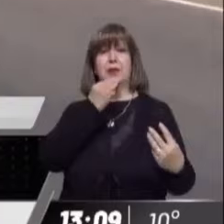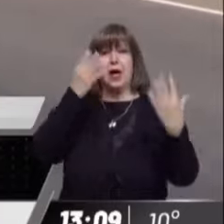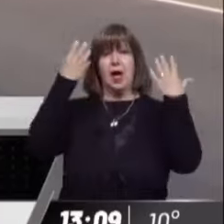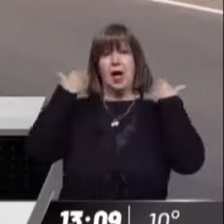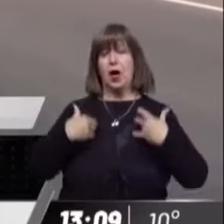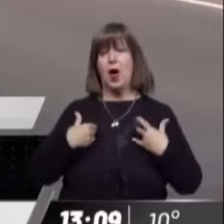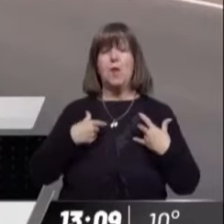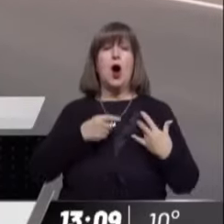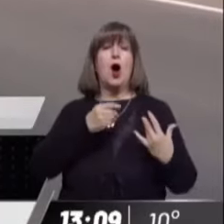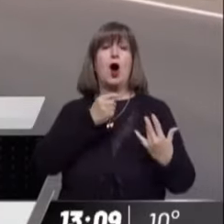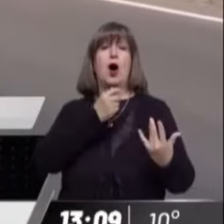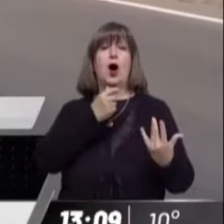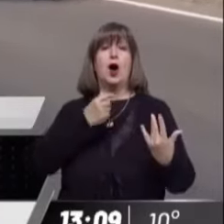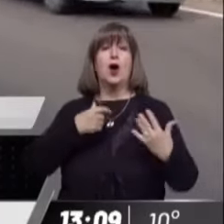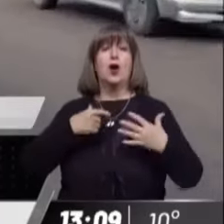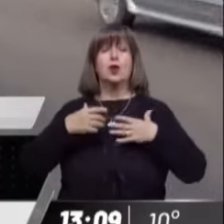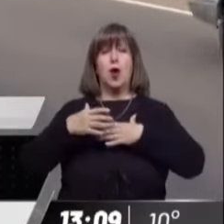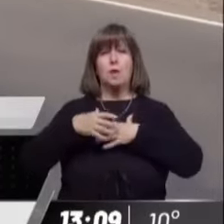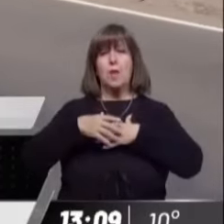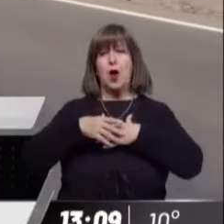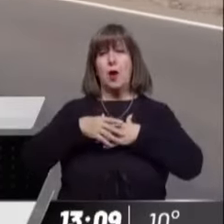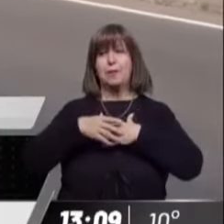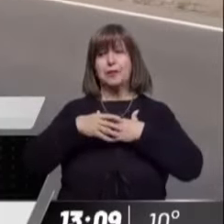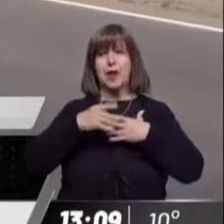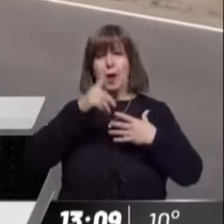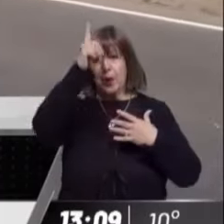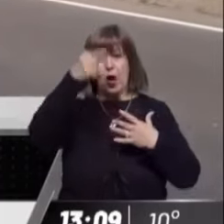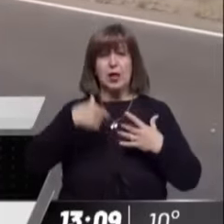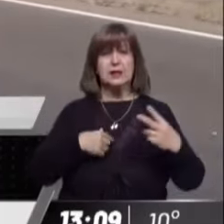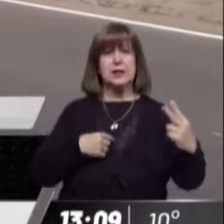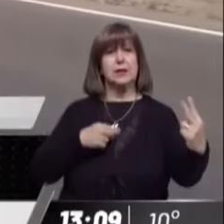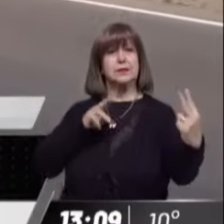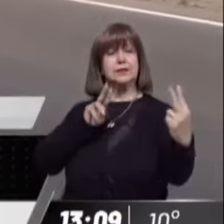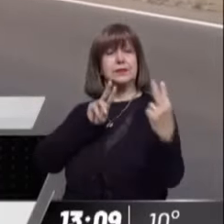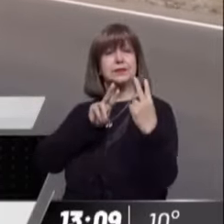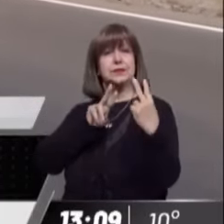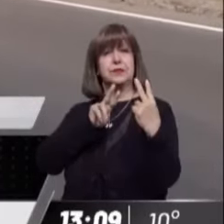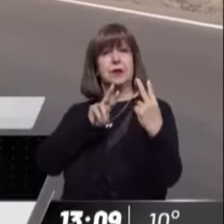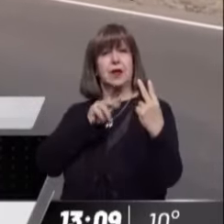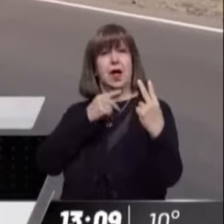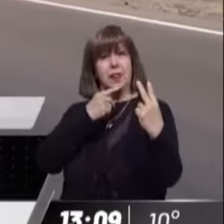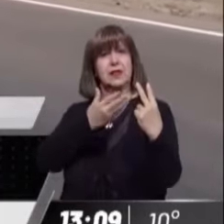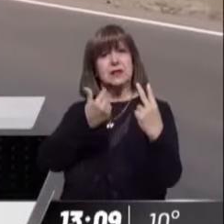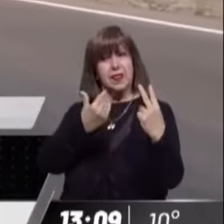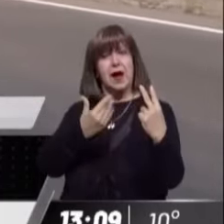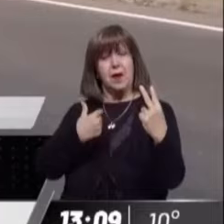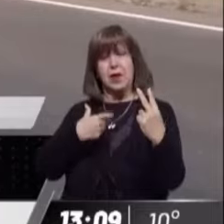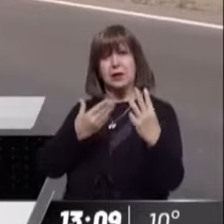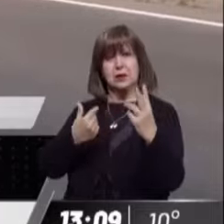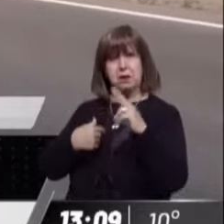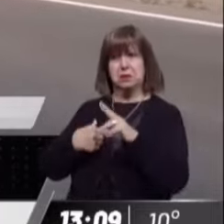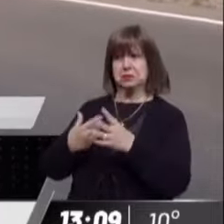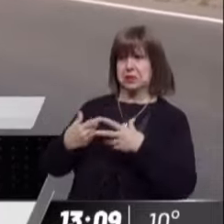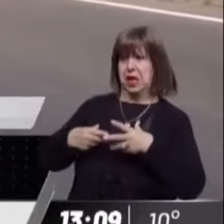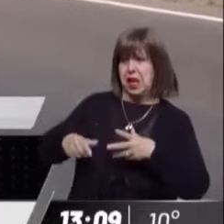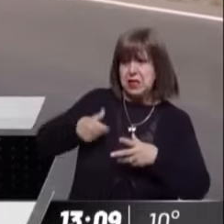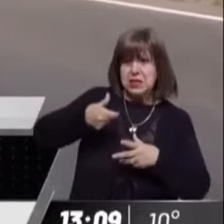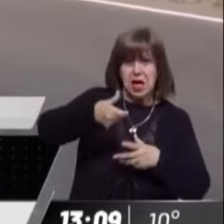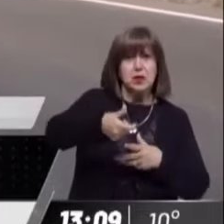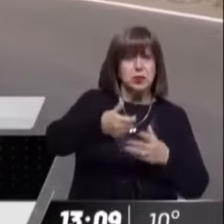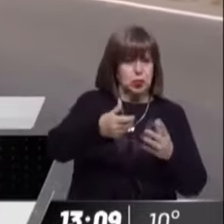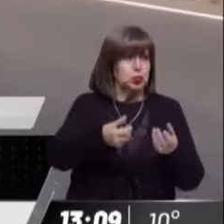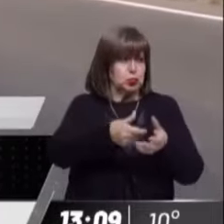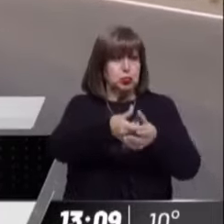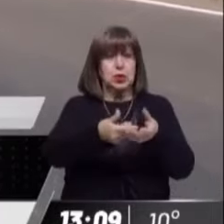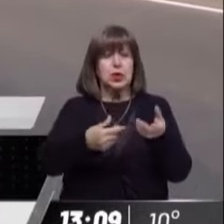policías, podemos decirle, estaban con chalecos reflectorios. Entonces los increpan y les piden la licencia de conducir. Cuando el gerente le da la licencia de